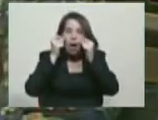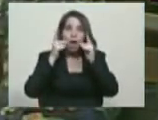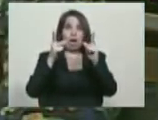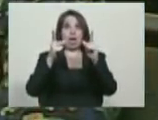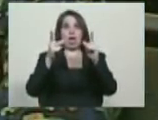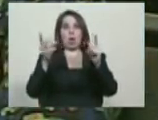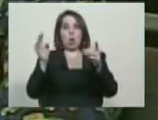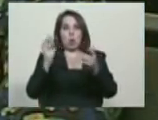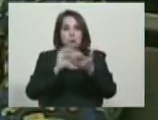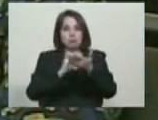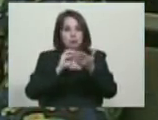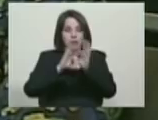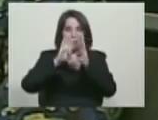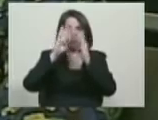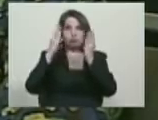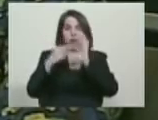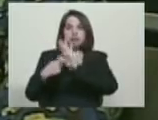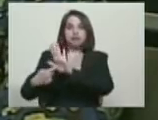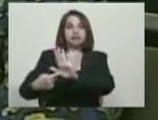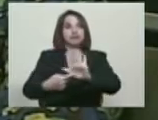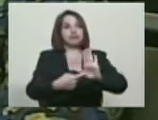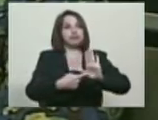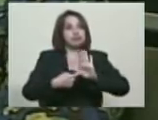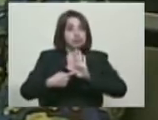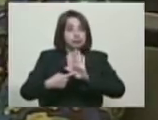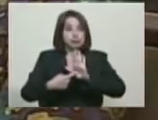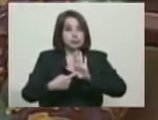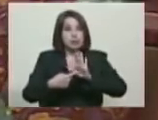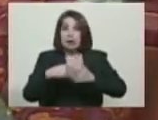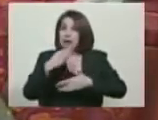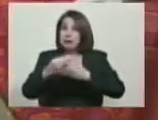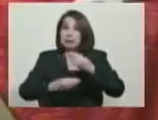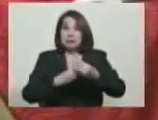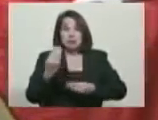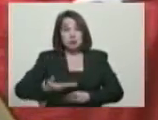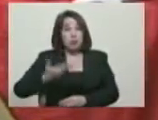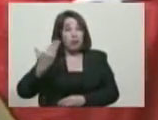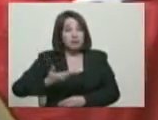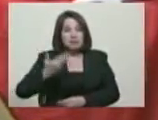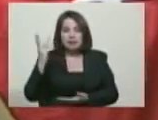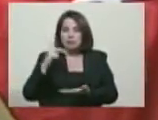mundo. Y Turquía va a jugar un papel fundamental en ese mundo